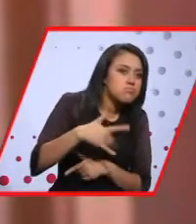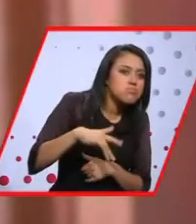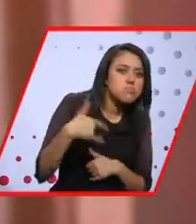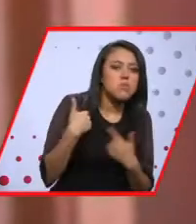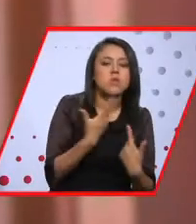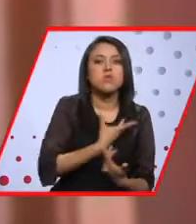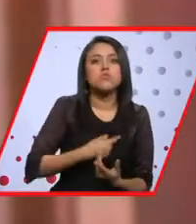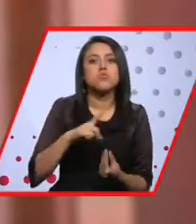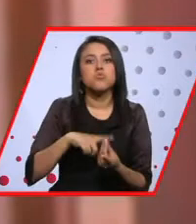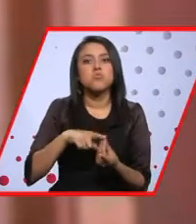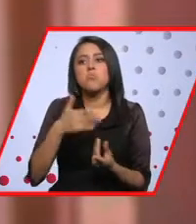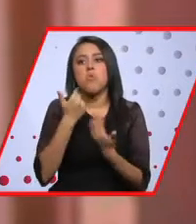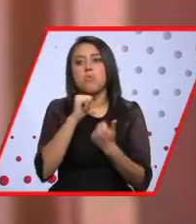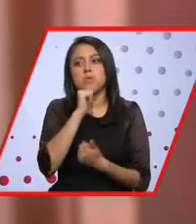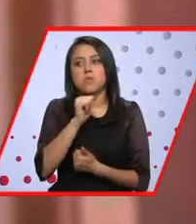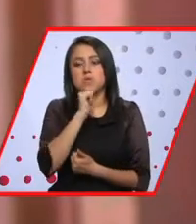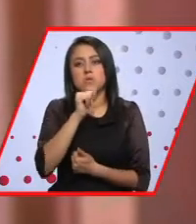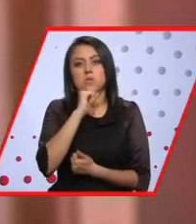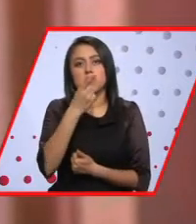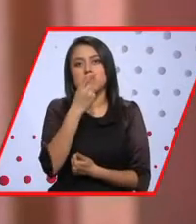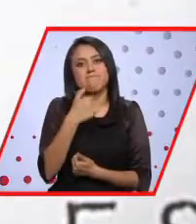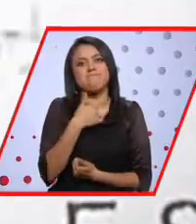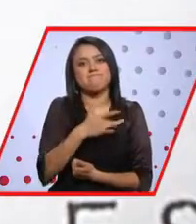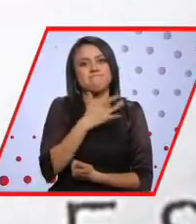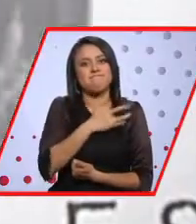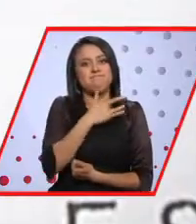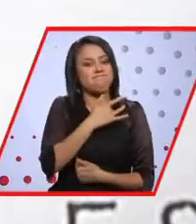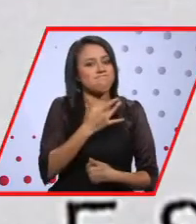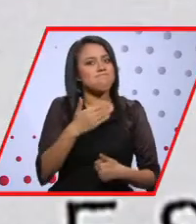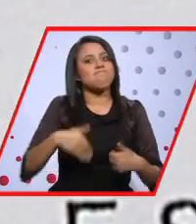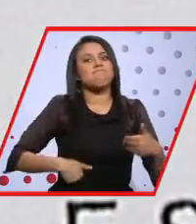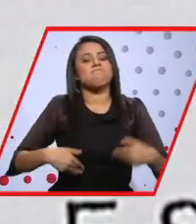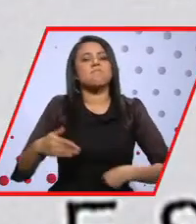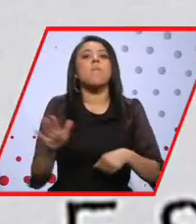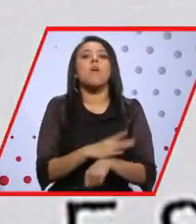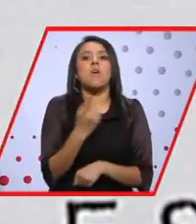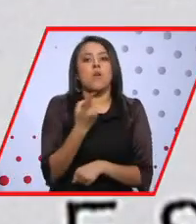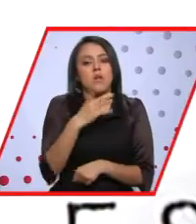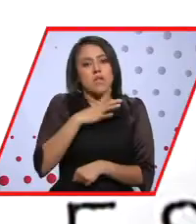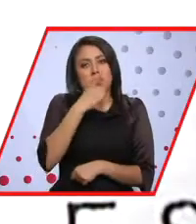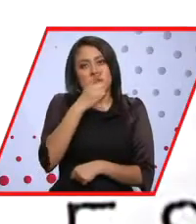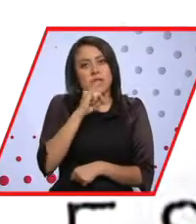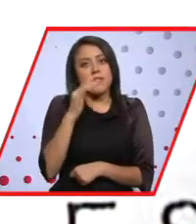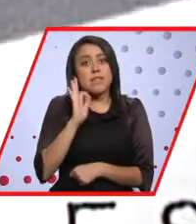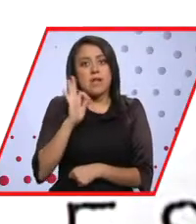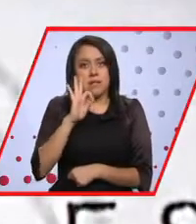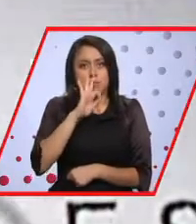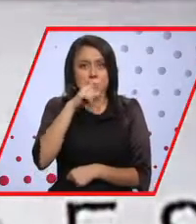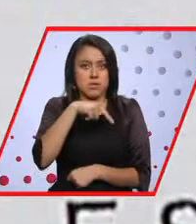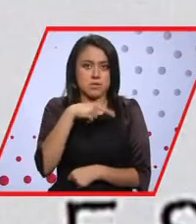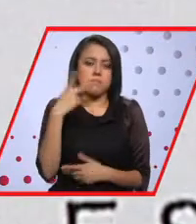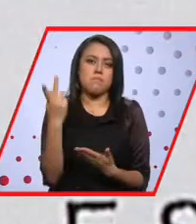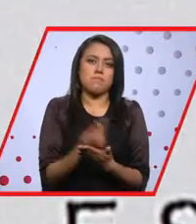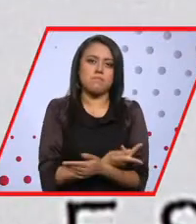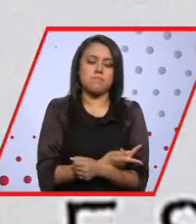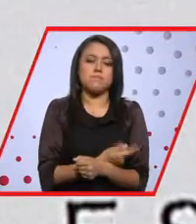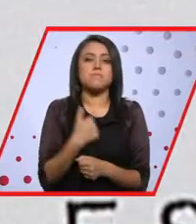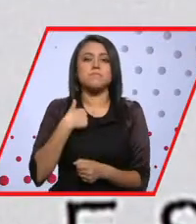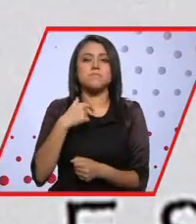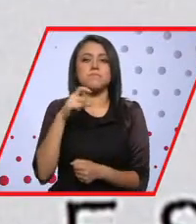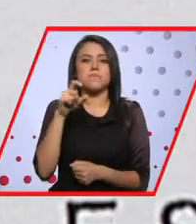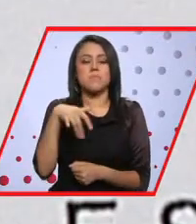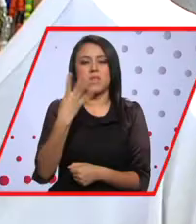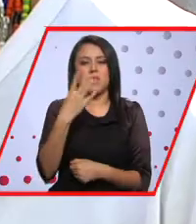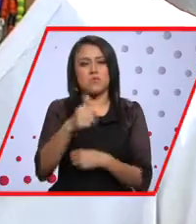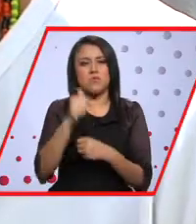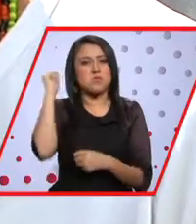poder recuperarlos en su totalidad, quedó muy molesta. Situación que lo hace sospechar de su responsabilidad en los hechos ocurridos el pasado